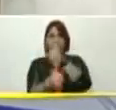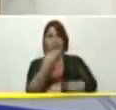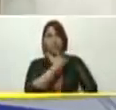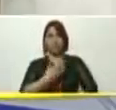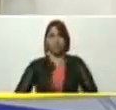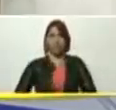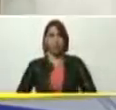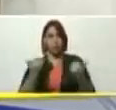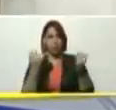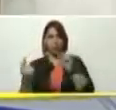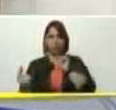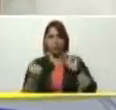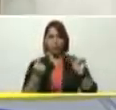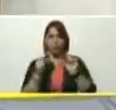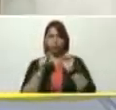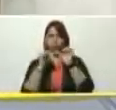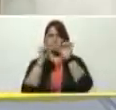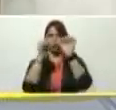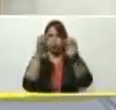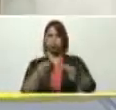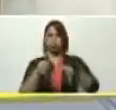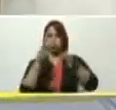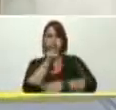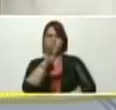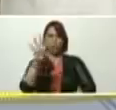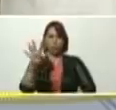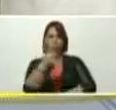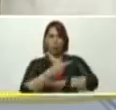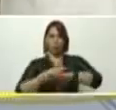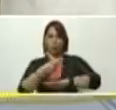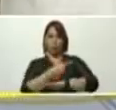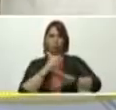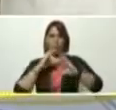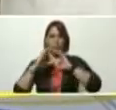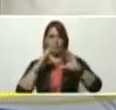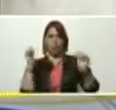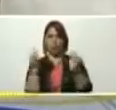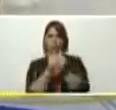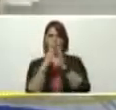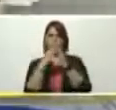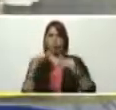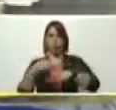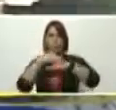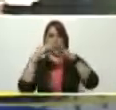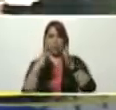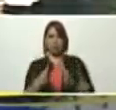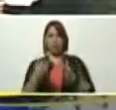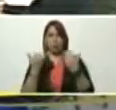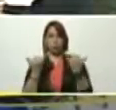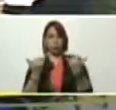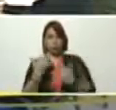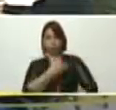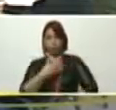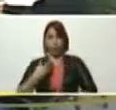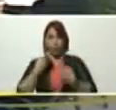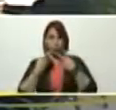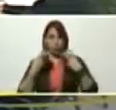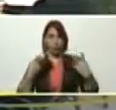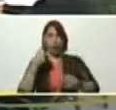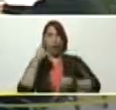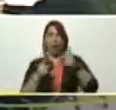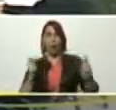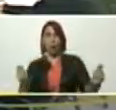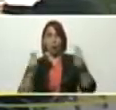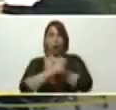sesión permanente, 24 horas, en comunicación con todos los ministros. Quiero anunciar algunos cambios en el Consejo